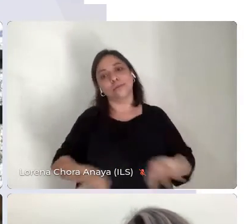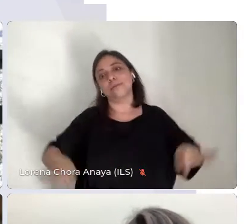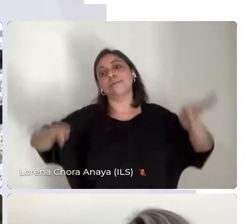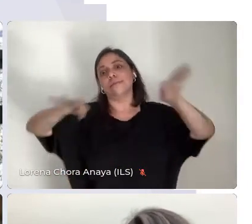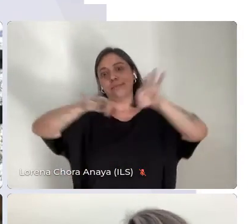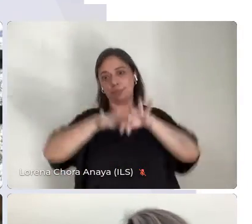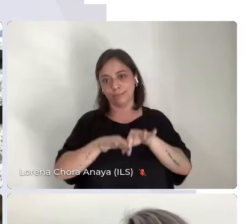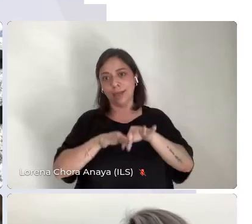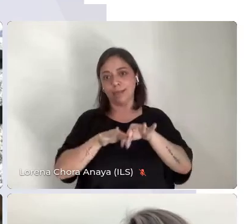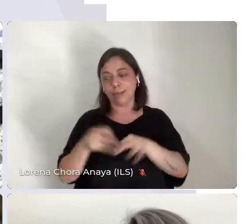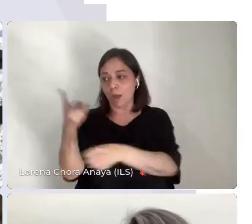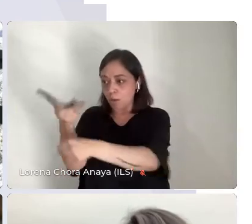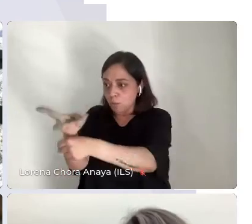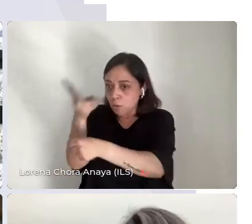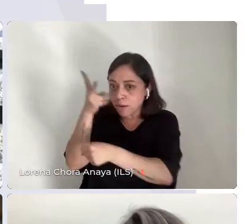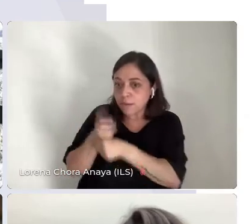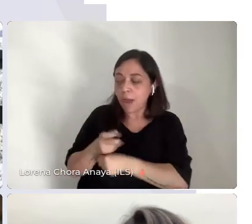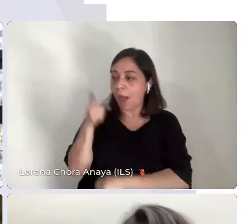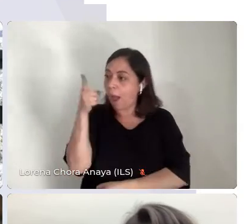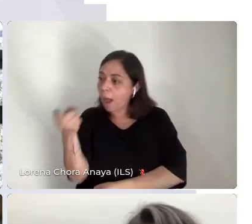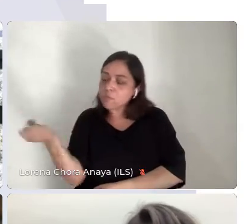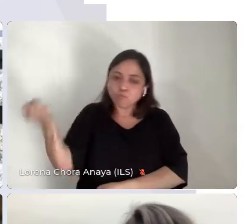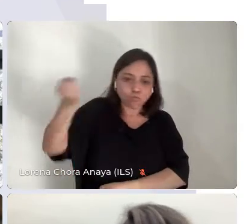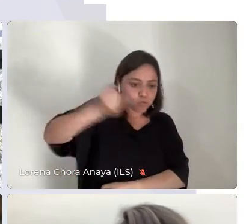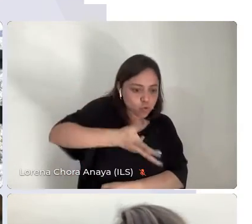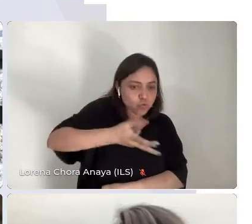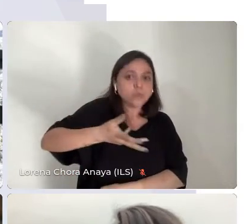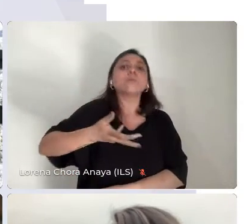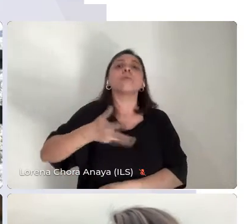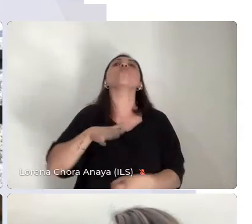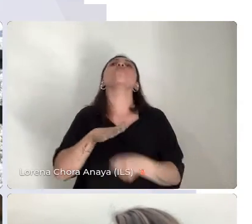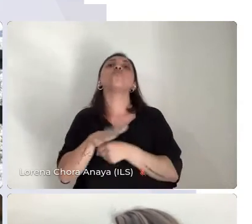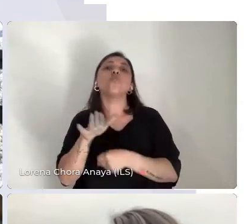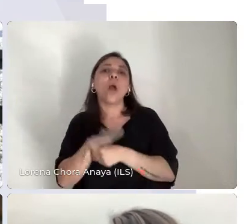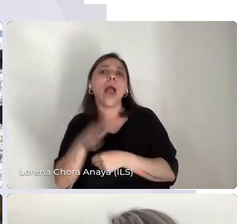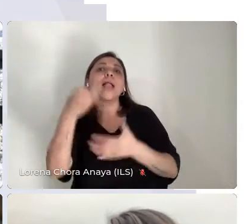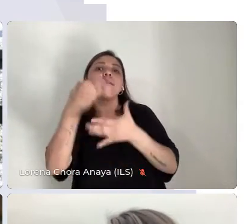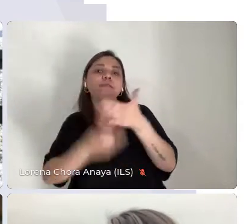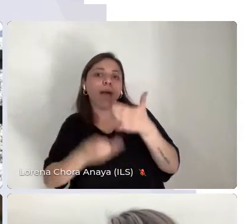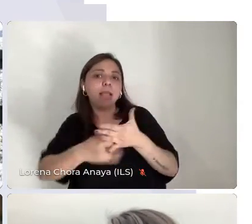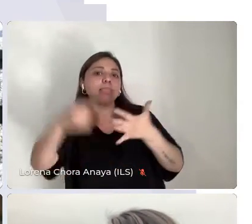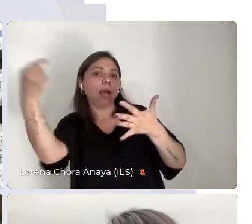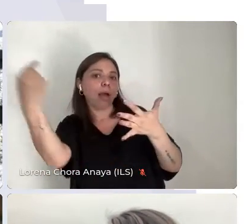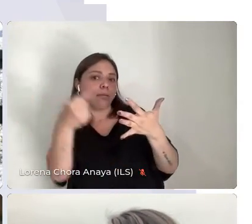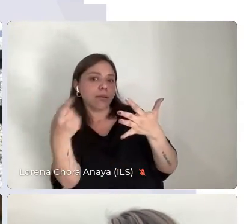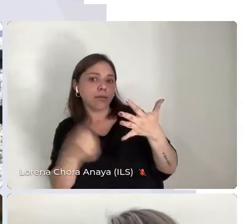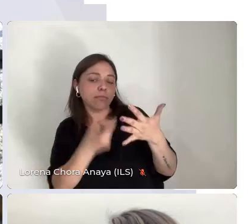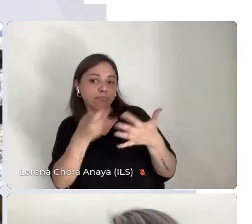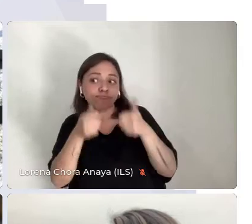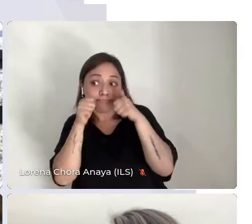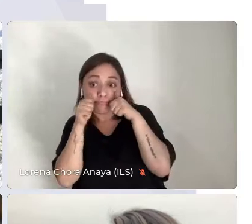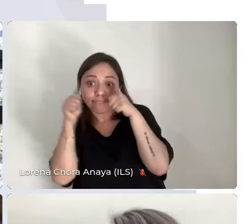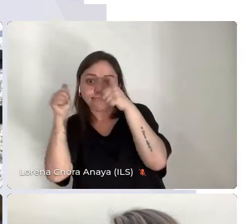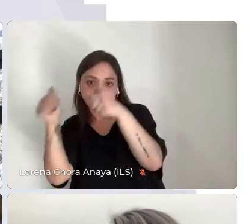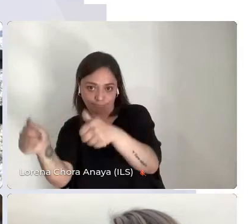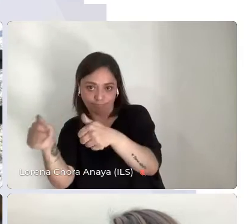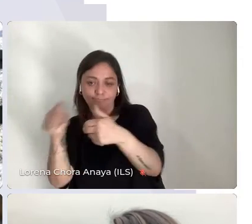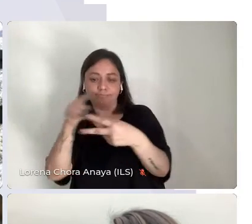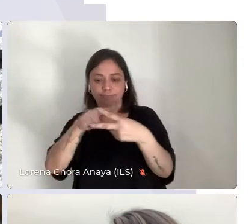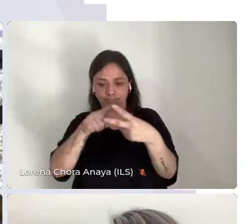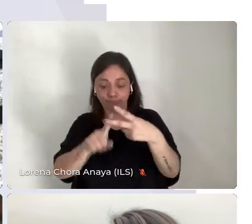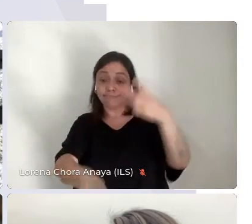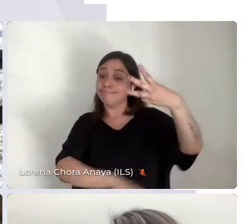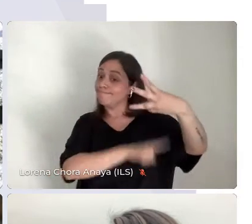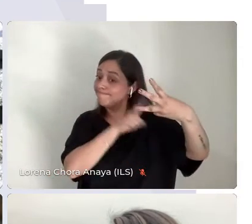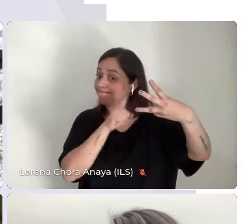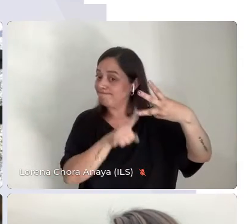diálogo, aportando y viendo qué se tiene que hacer, sobre todo para este desarrollo. Y el otro son los tiempos. Los tiempos siempre son un reto,